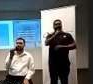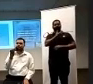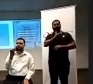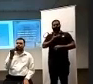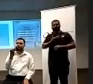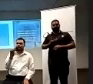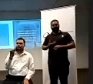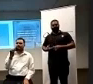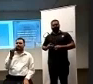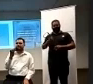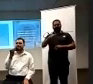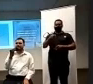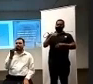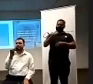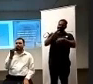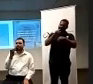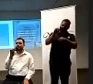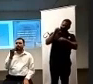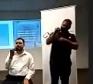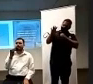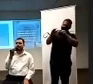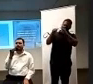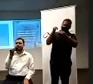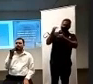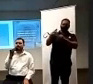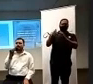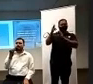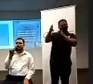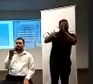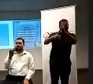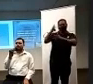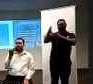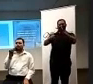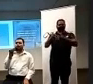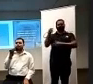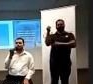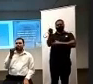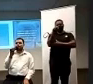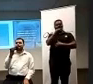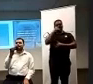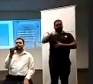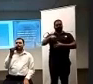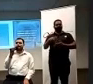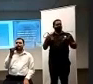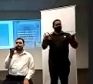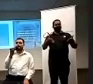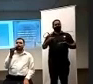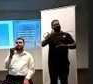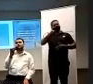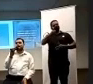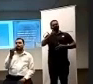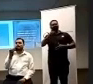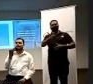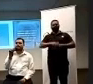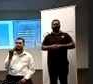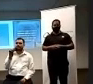todos. Que realmente se generen políticas públicas para que otros compañeros con discapacidad no sigan muriendo.